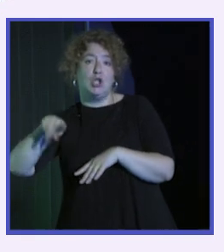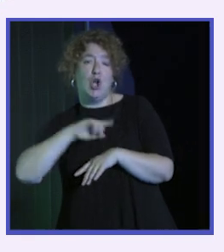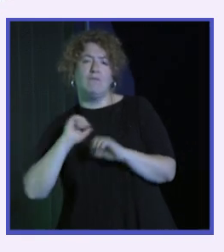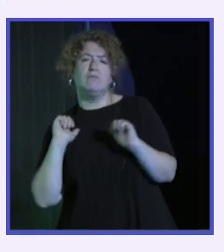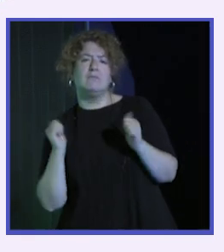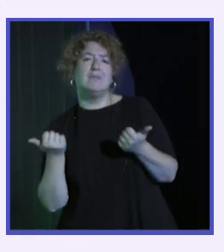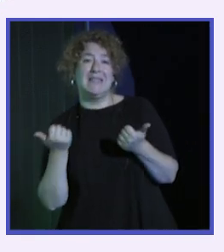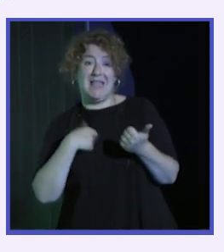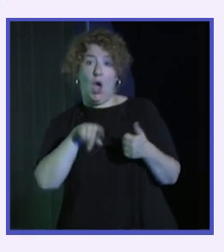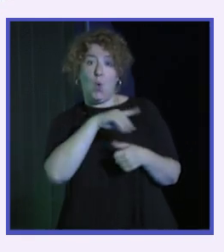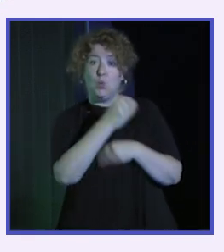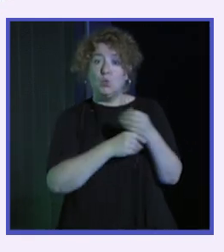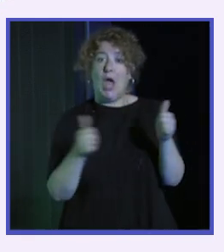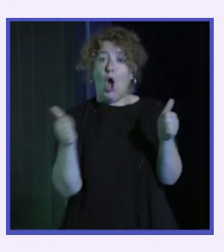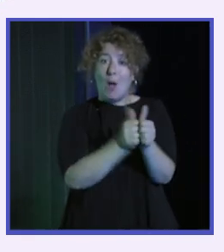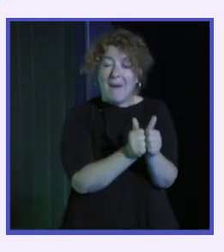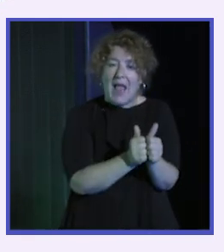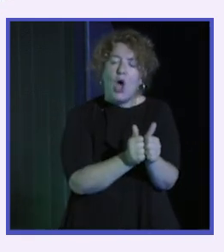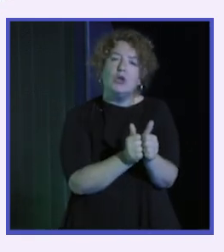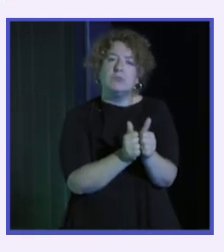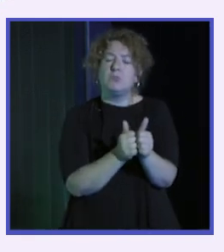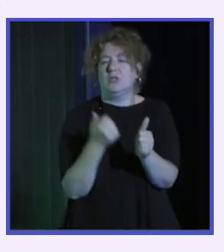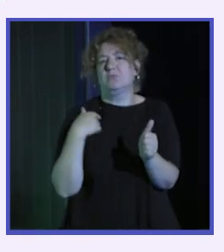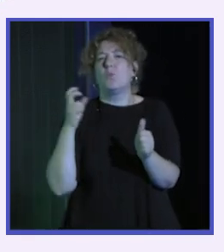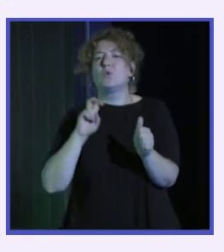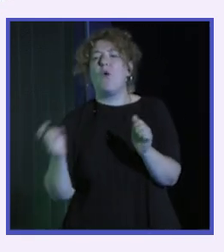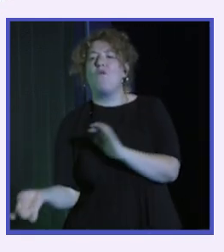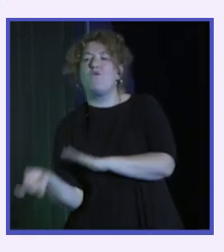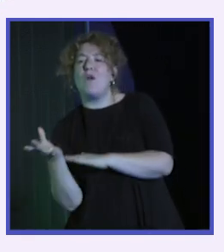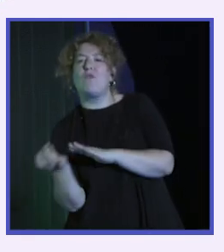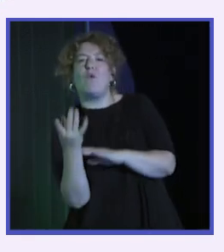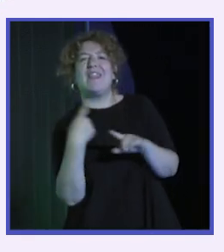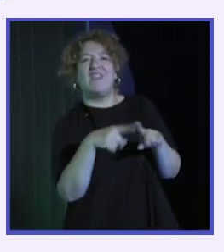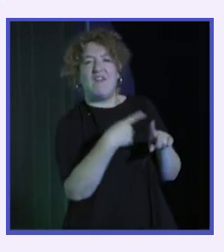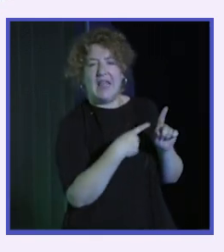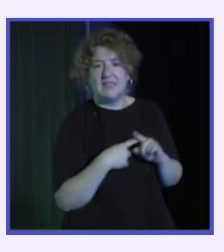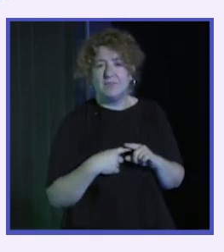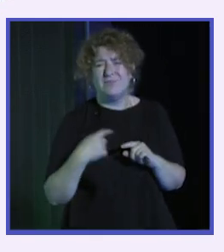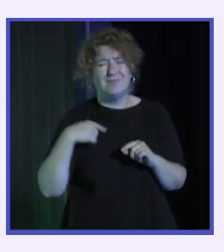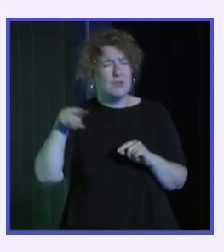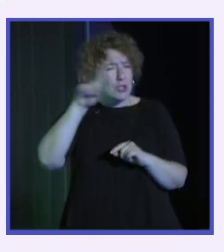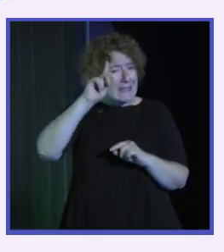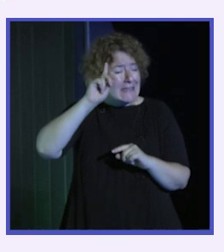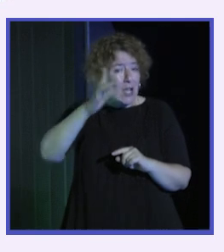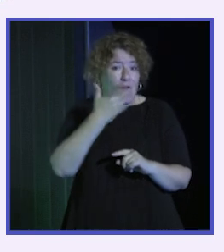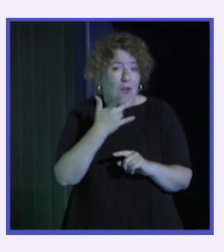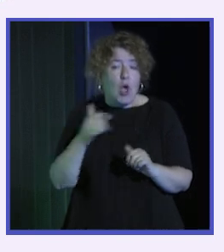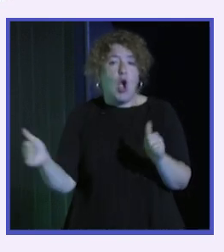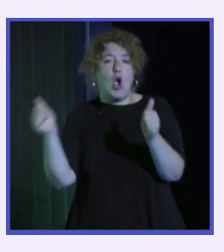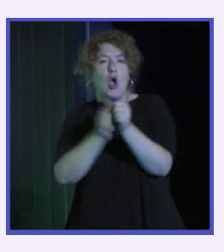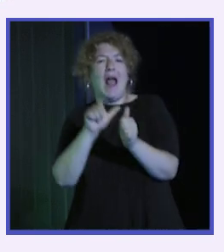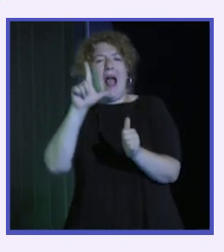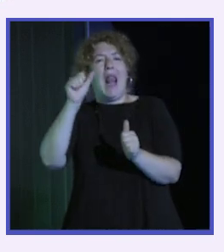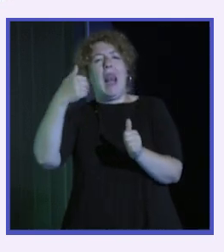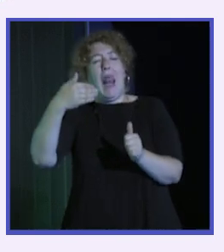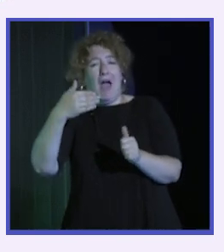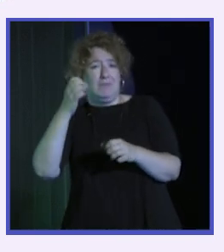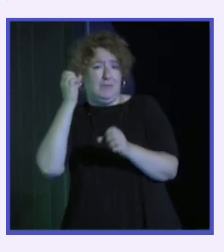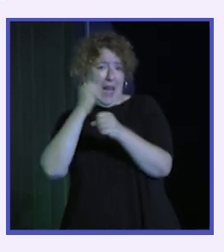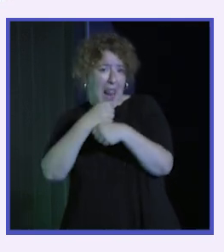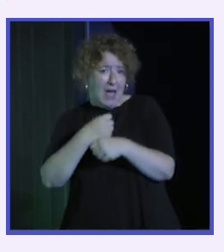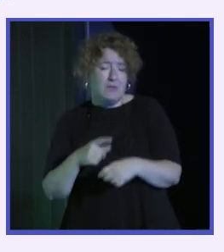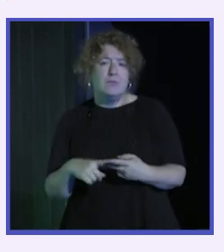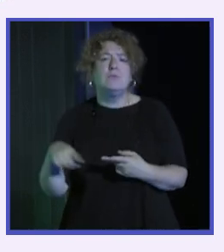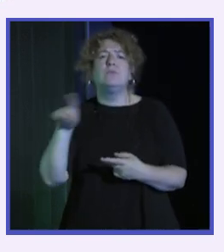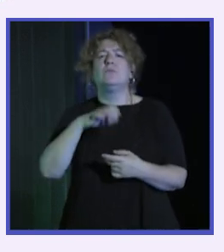utilizando Copilot diferentes fuentes. La primera, y no sé si la conocéis, es Copilot Lab, ¿vale? Podéis acceder a